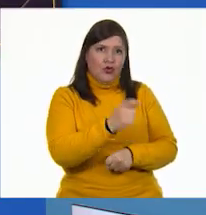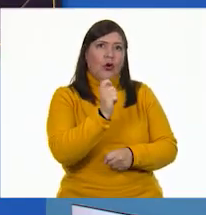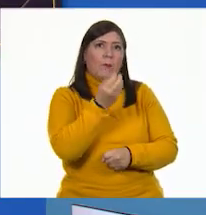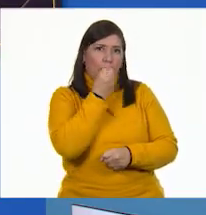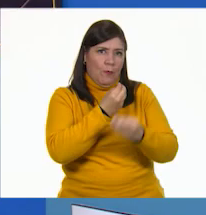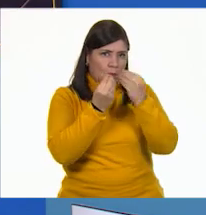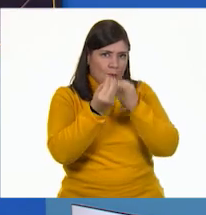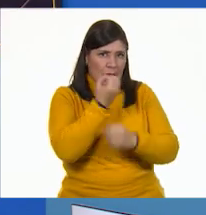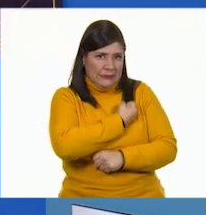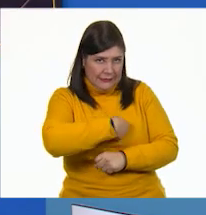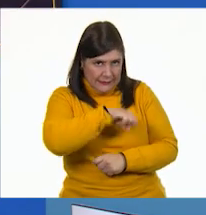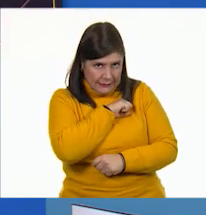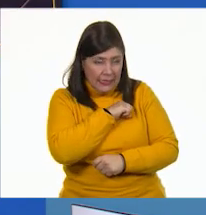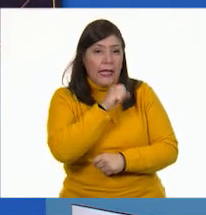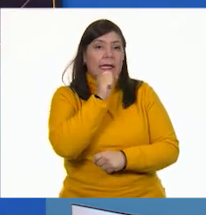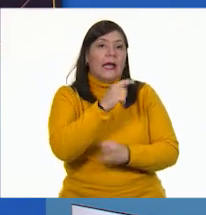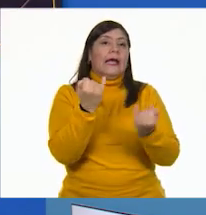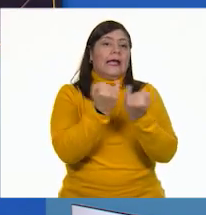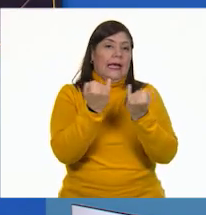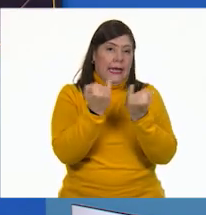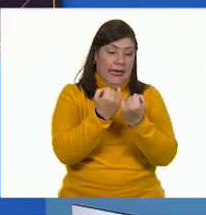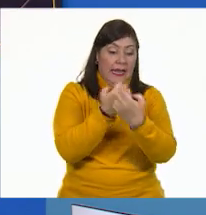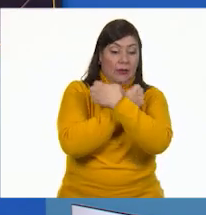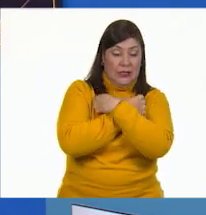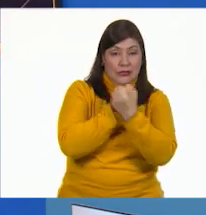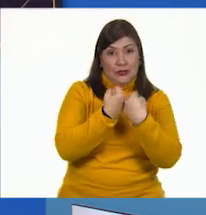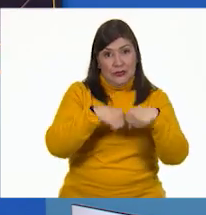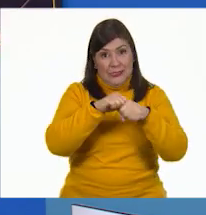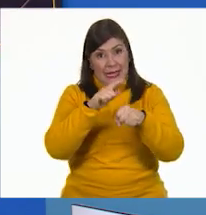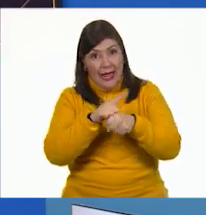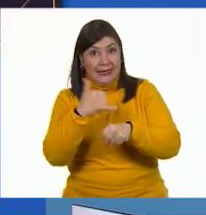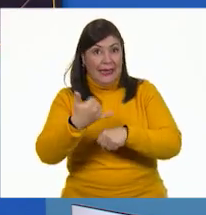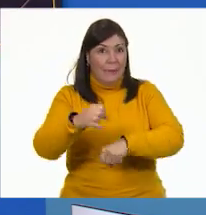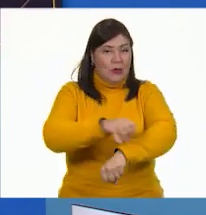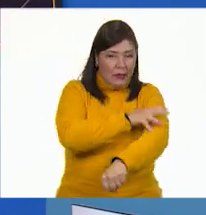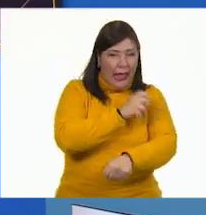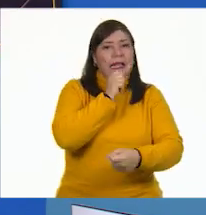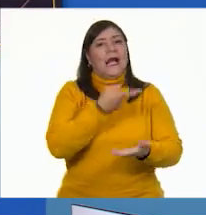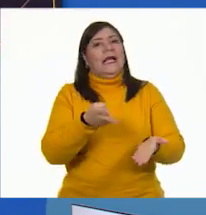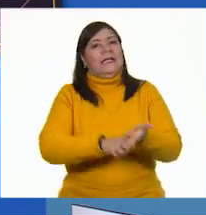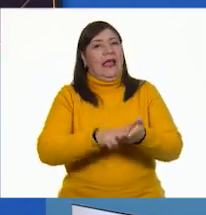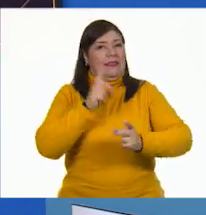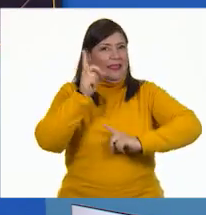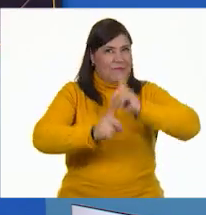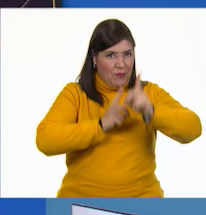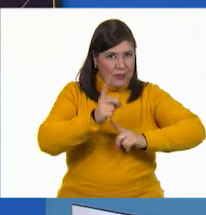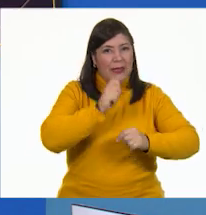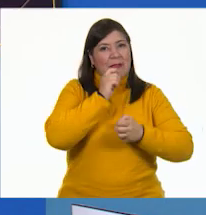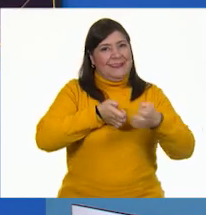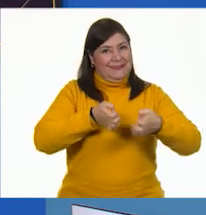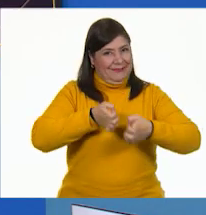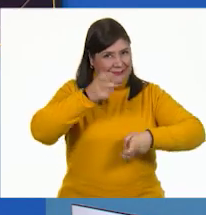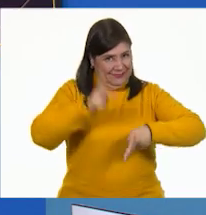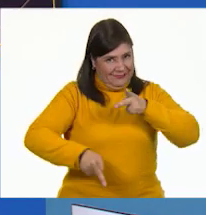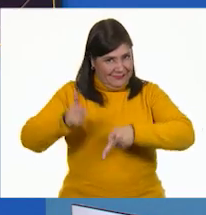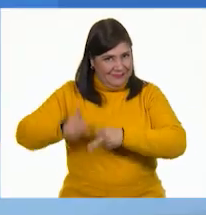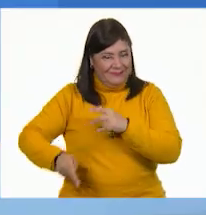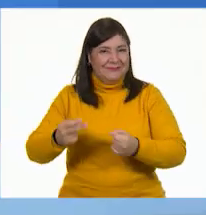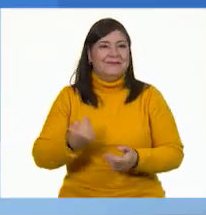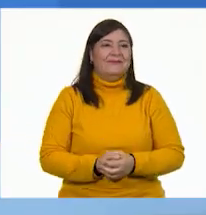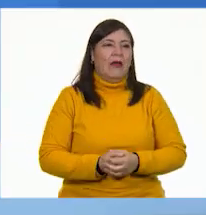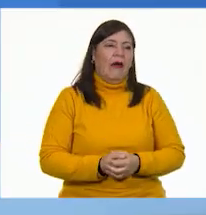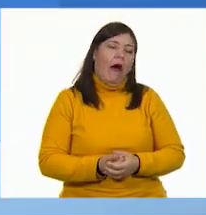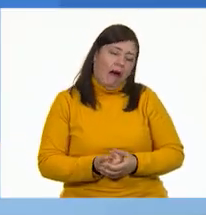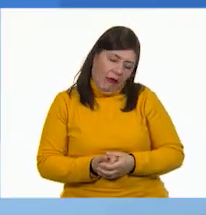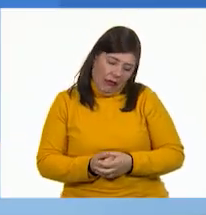Además de estar en clase de educación socioemocional, tendrás que hacer educación física y pausas activas.